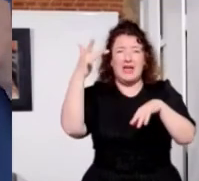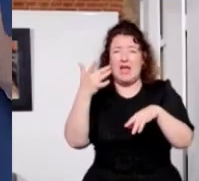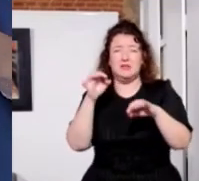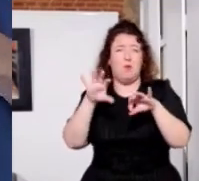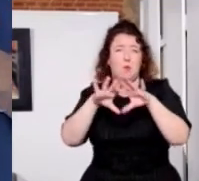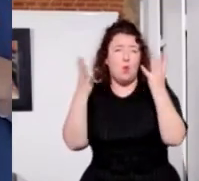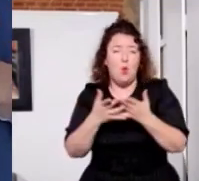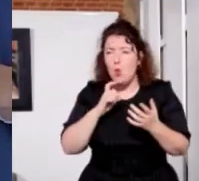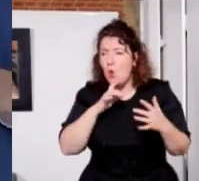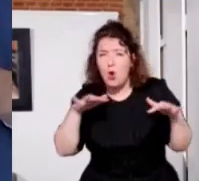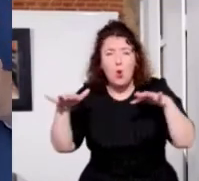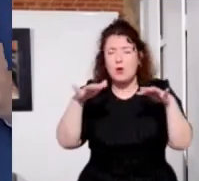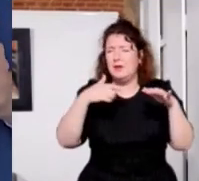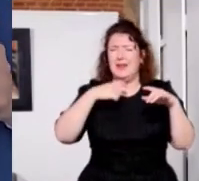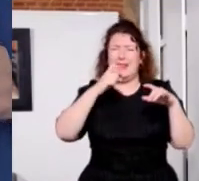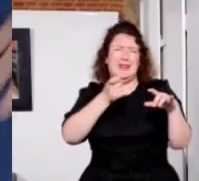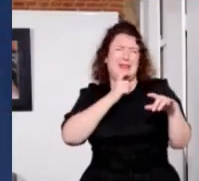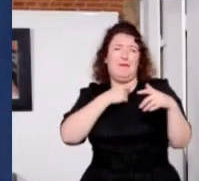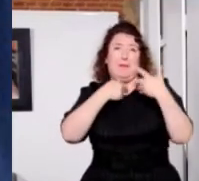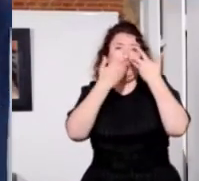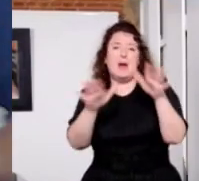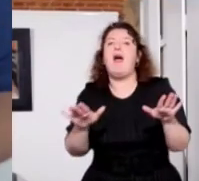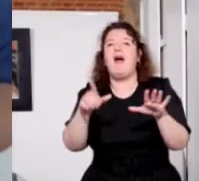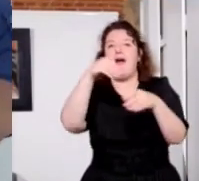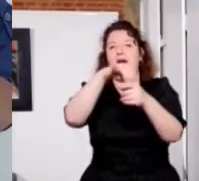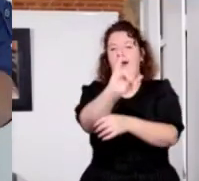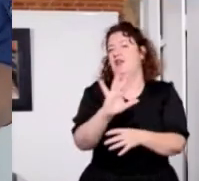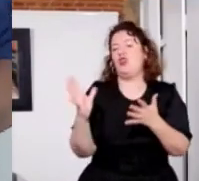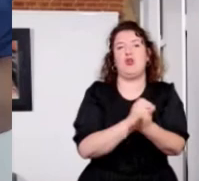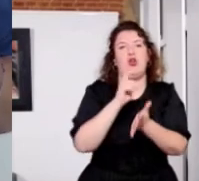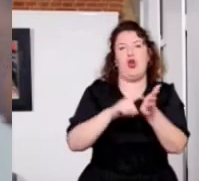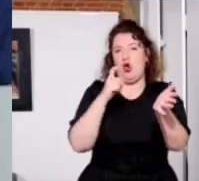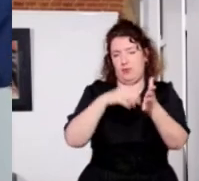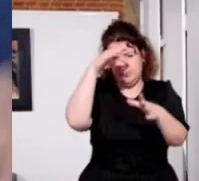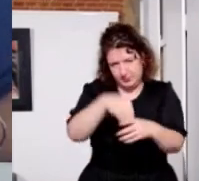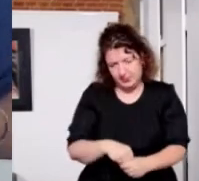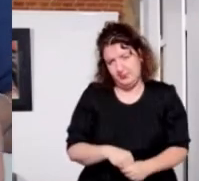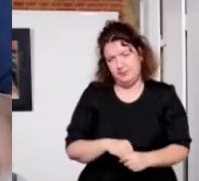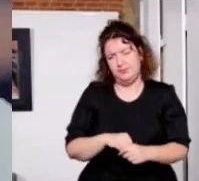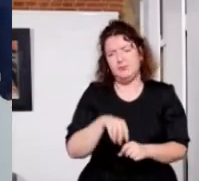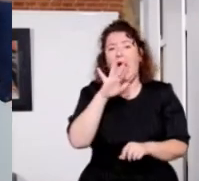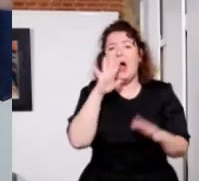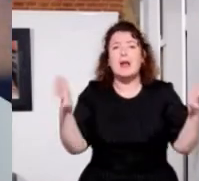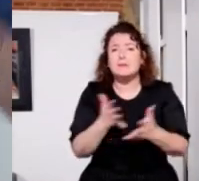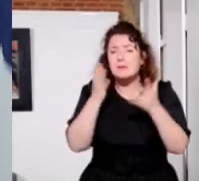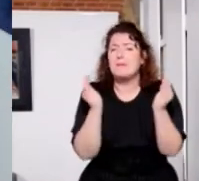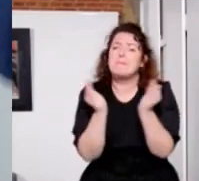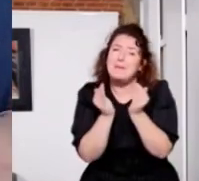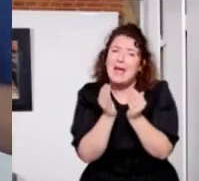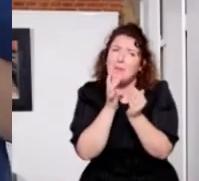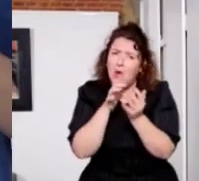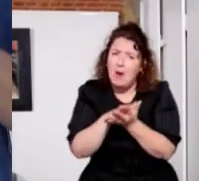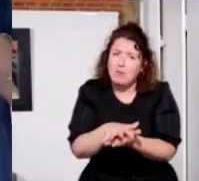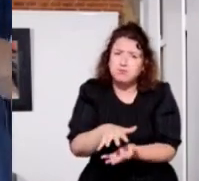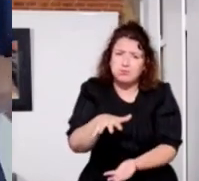digital también del tercer sector. La Volunteca va a crecer, la Volunteca se va a hacer